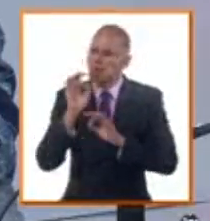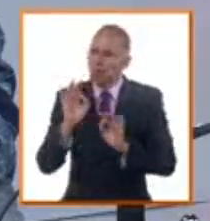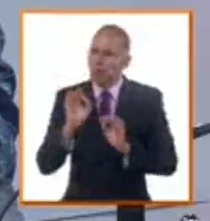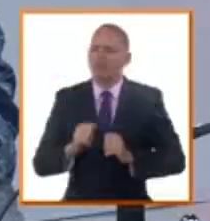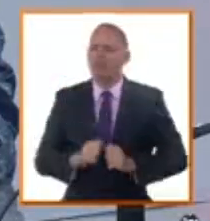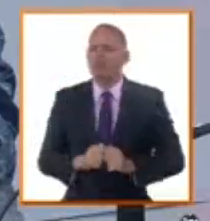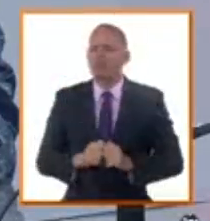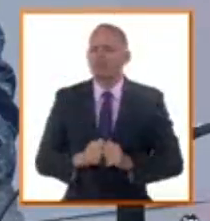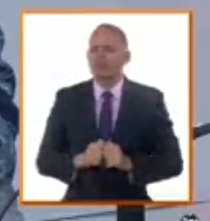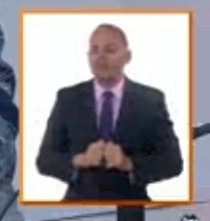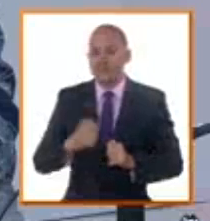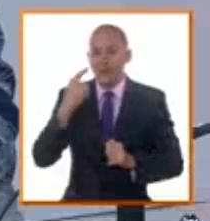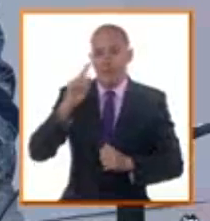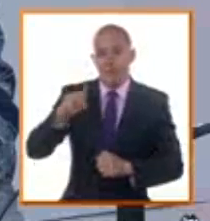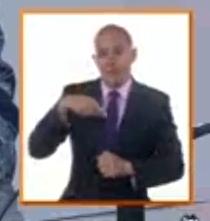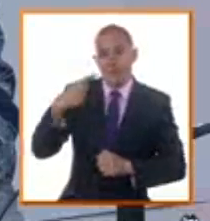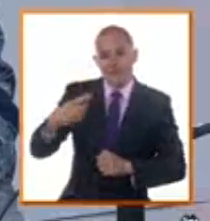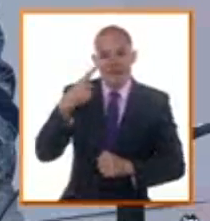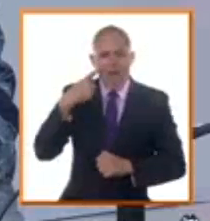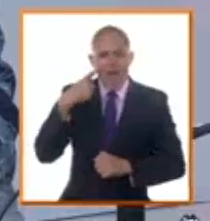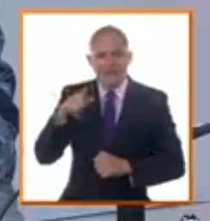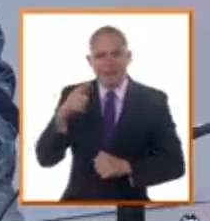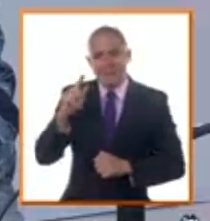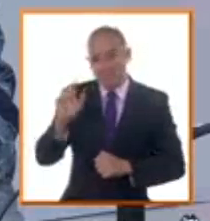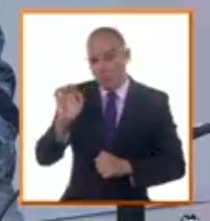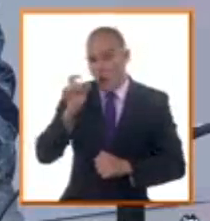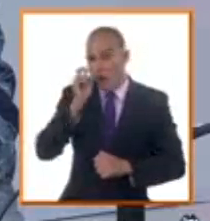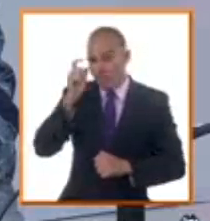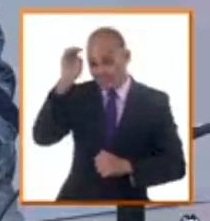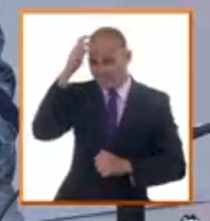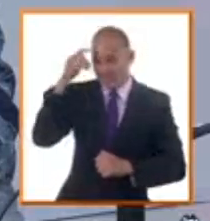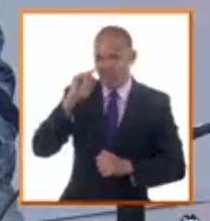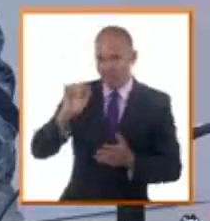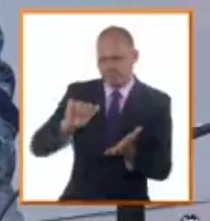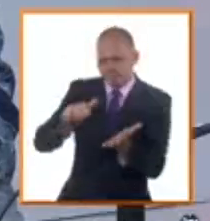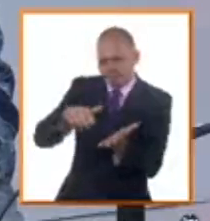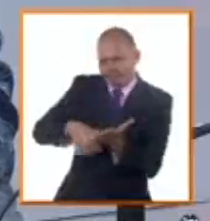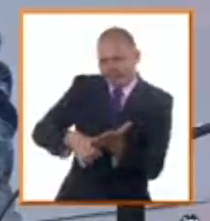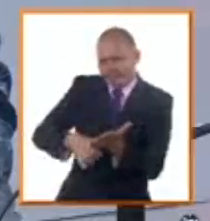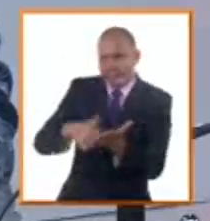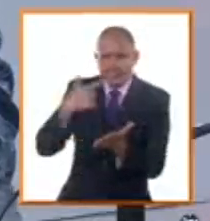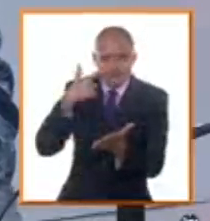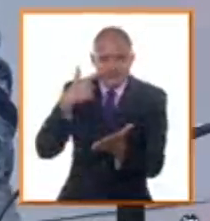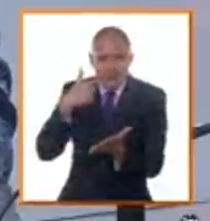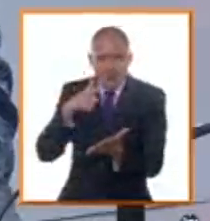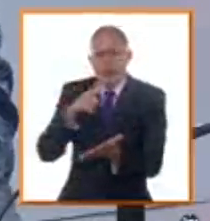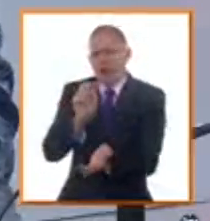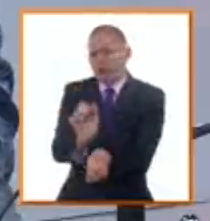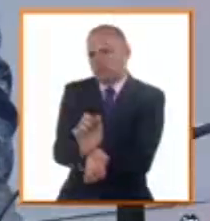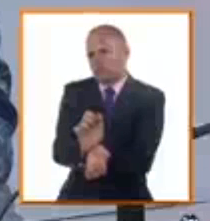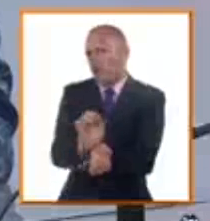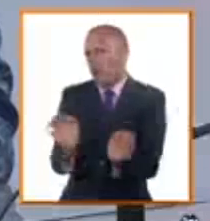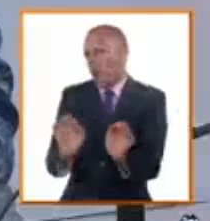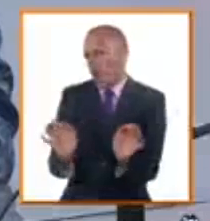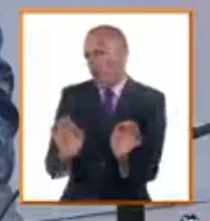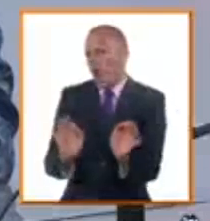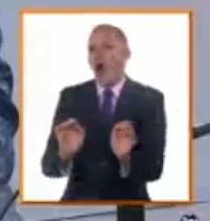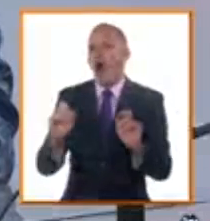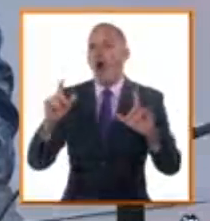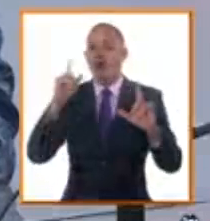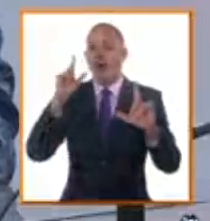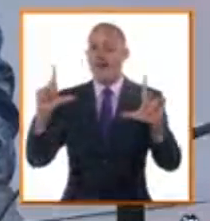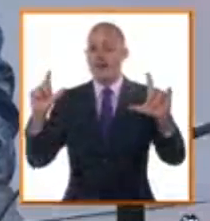edificio. Se espera que le tomen las huellas dactilares antes de la audiencia, pero es probable que no sea ni esposado ni tenga que posar para una